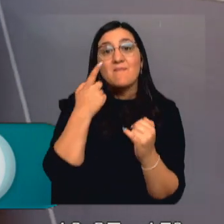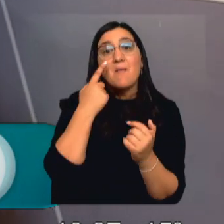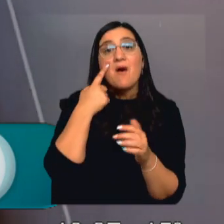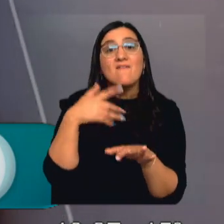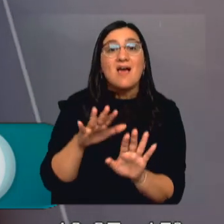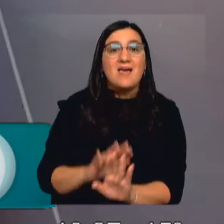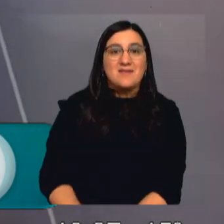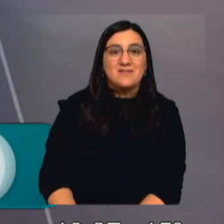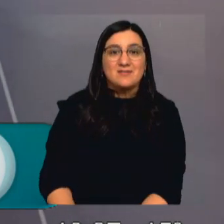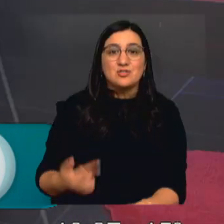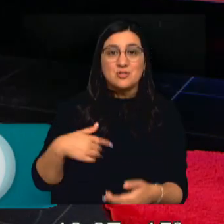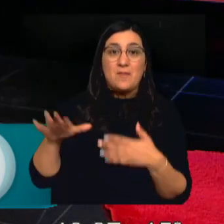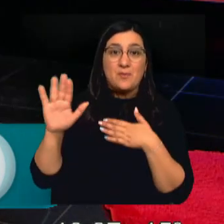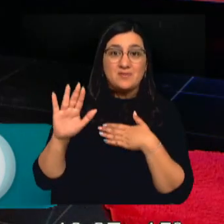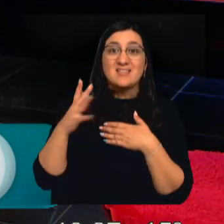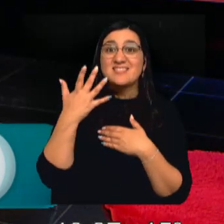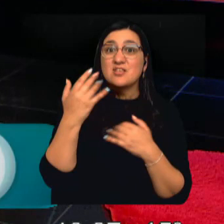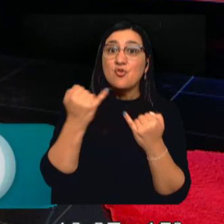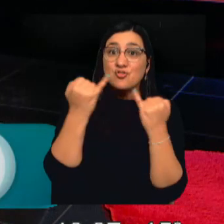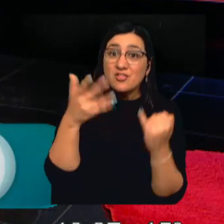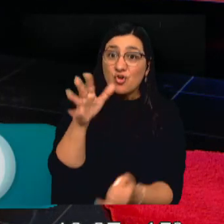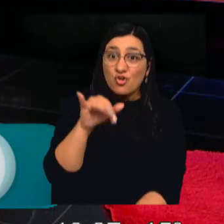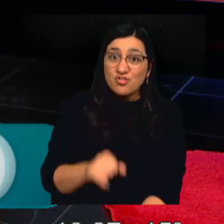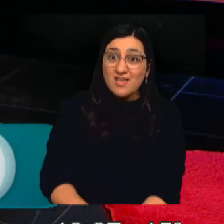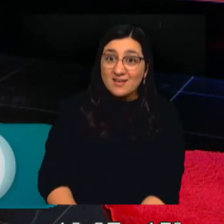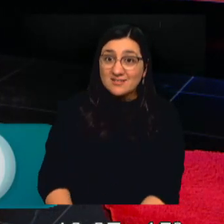va en esa promesa. Pará, 5 días es todos los días.